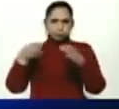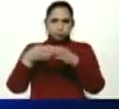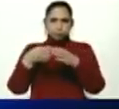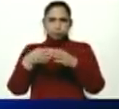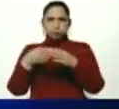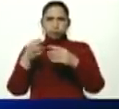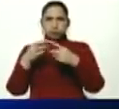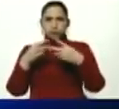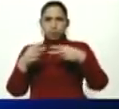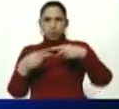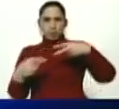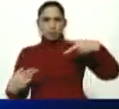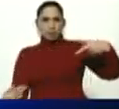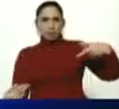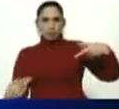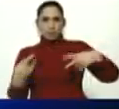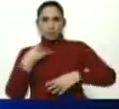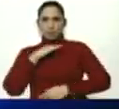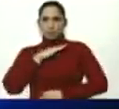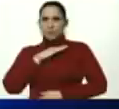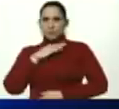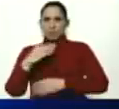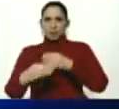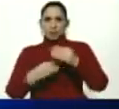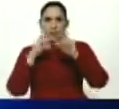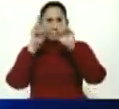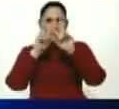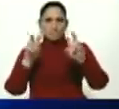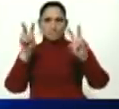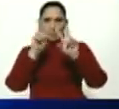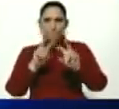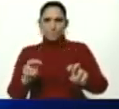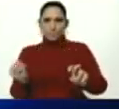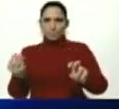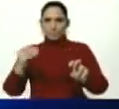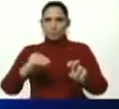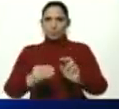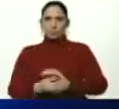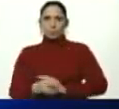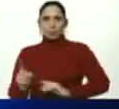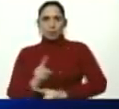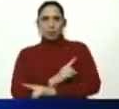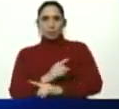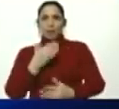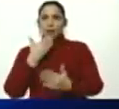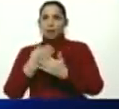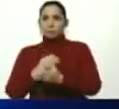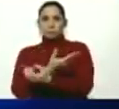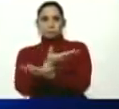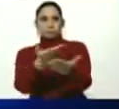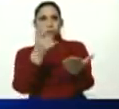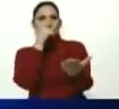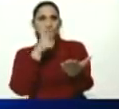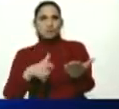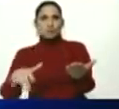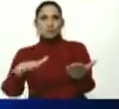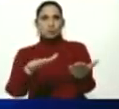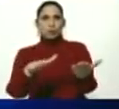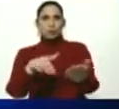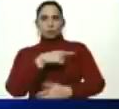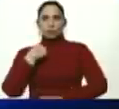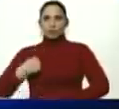material genético del virus para que hacer el diagnóstico mucho más rápido. Muchas gracias al pueblo de